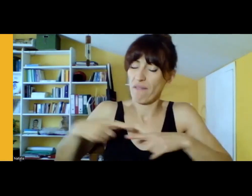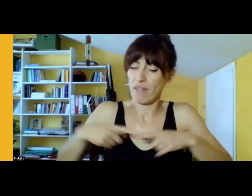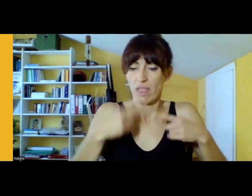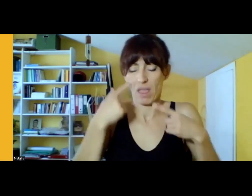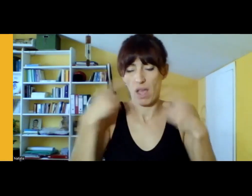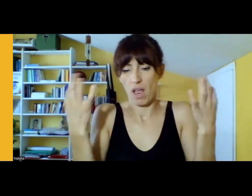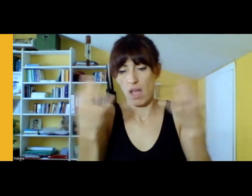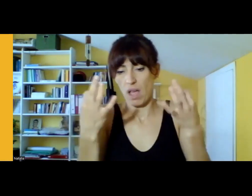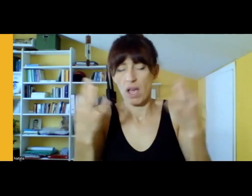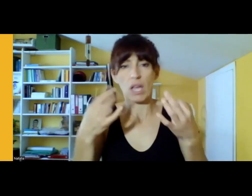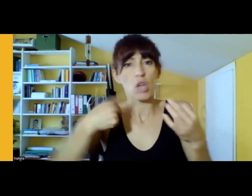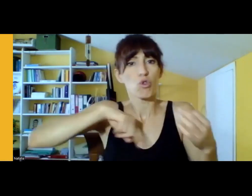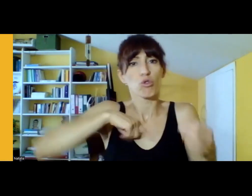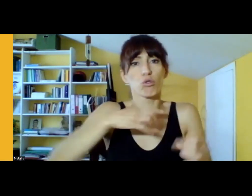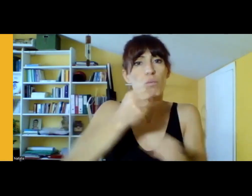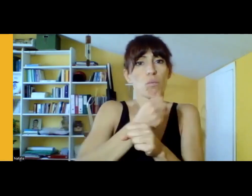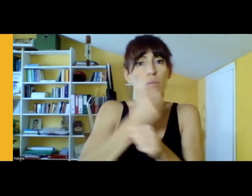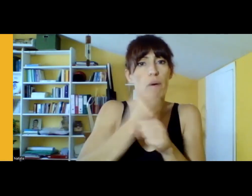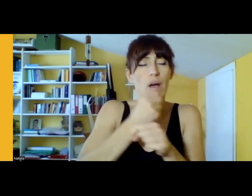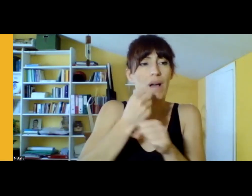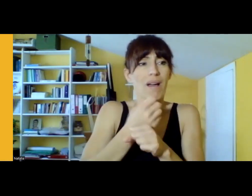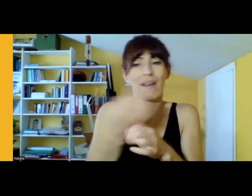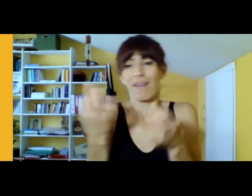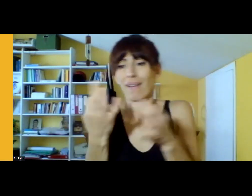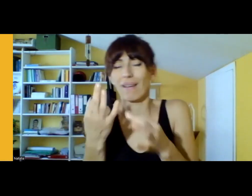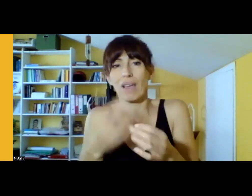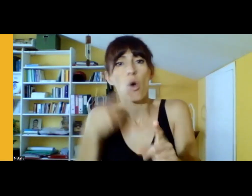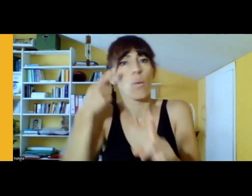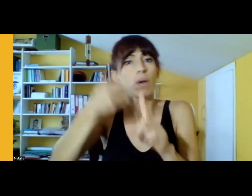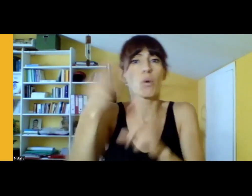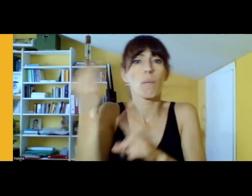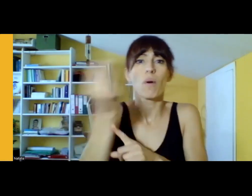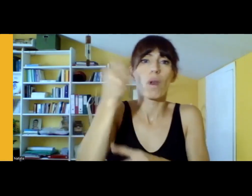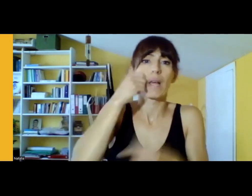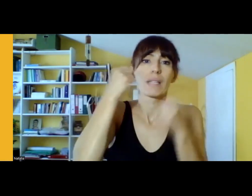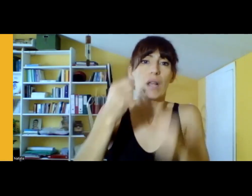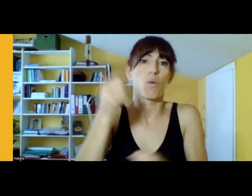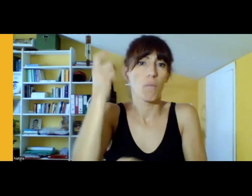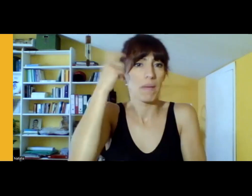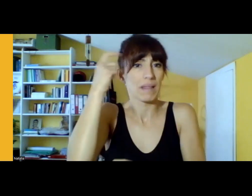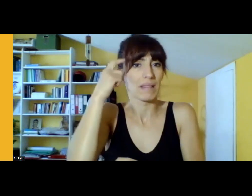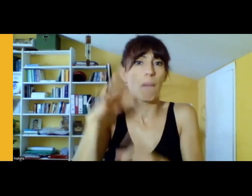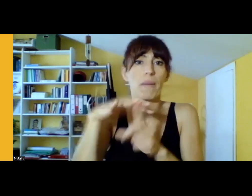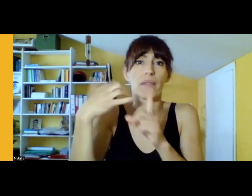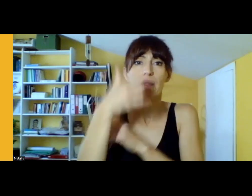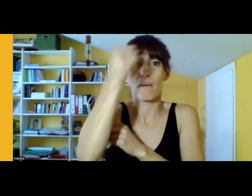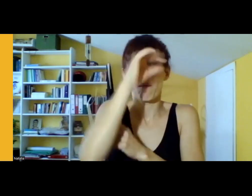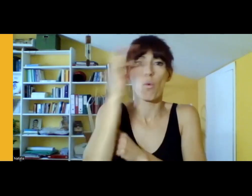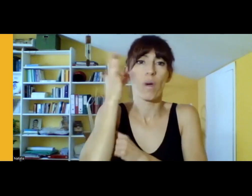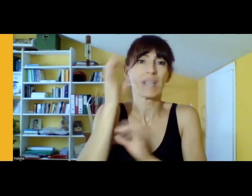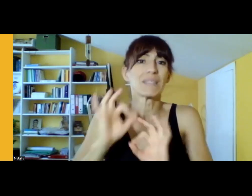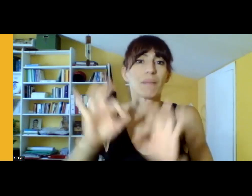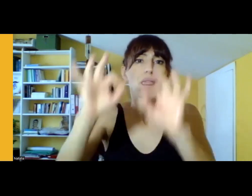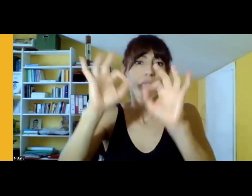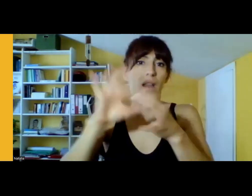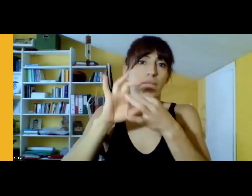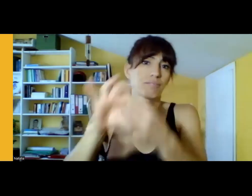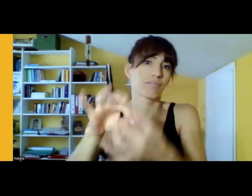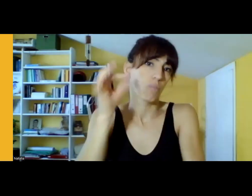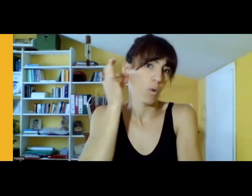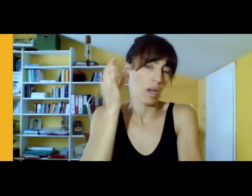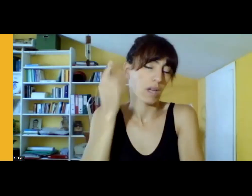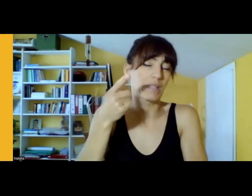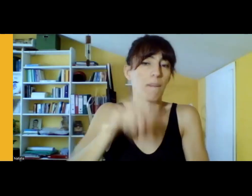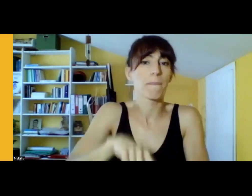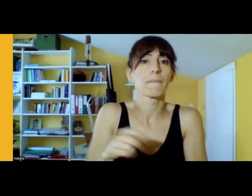que podemos trabajar para mejorar la salud mental, en este caso desde la perspectiva de género y con las mujeres. Un marco